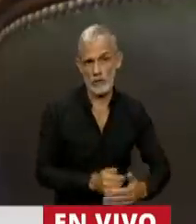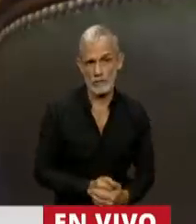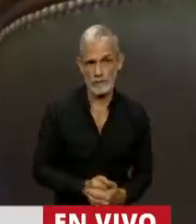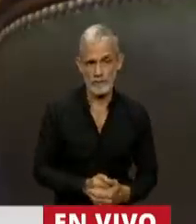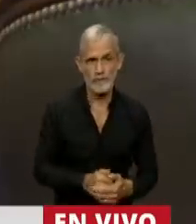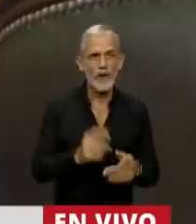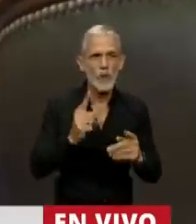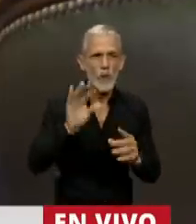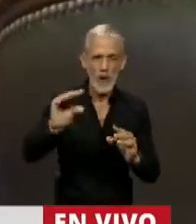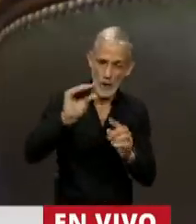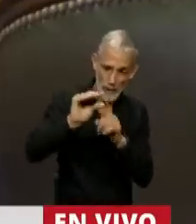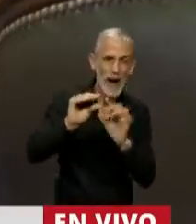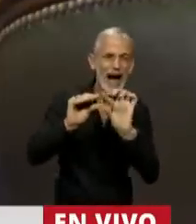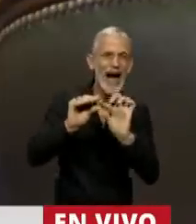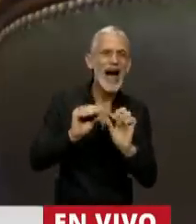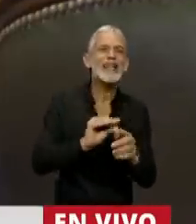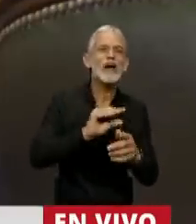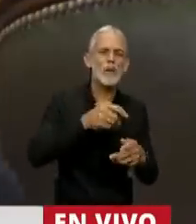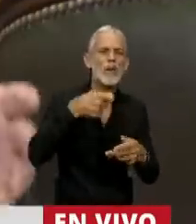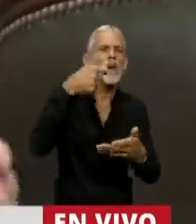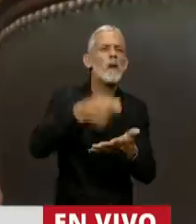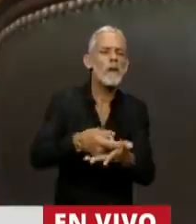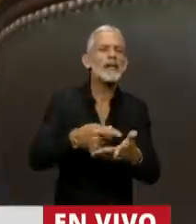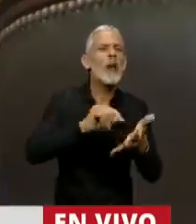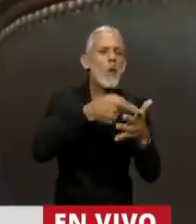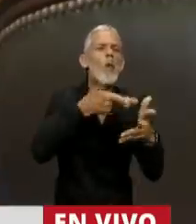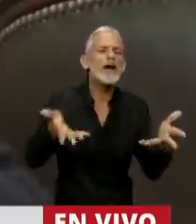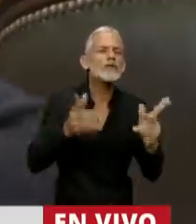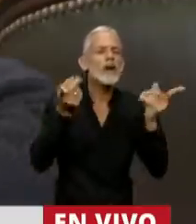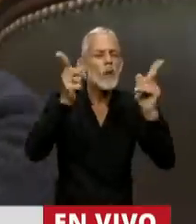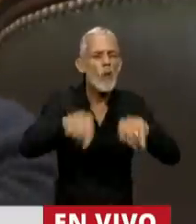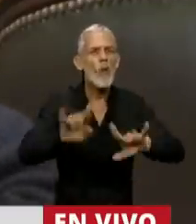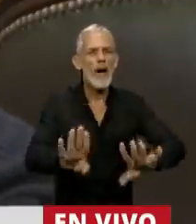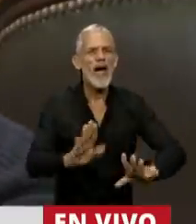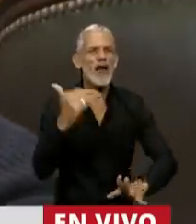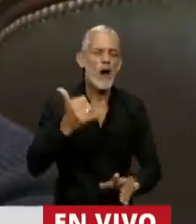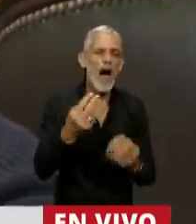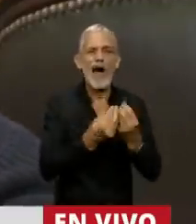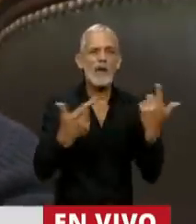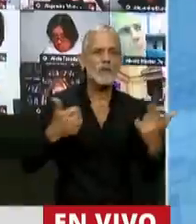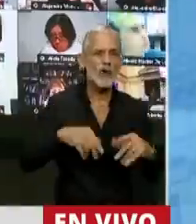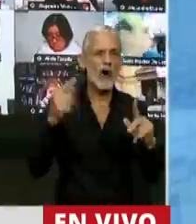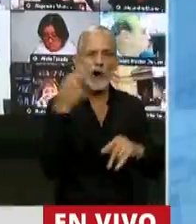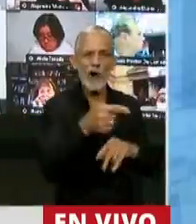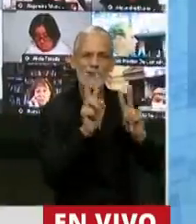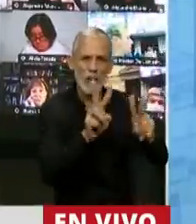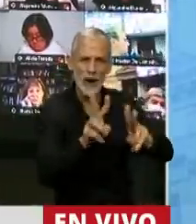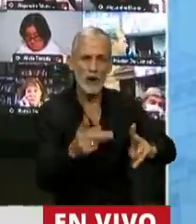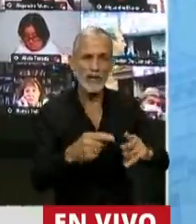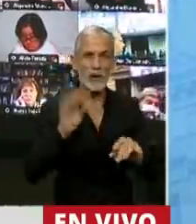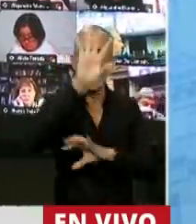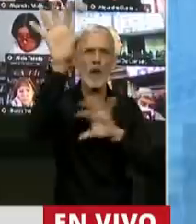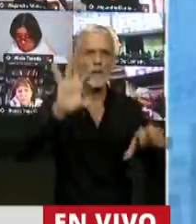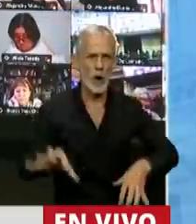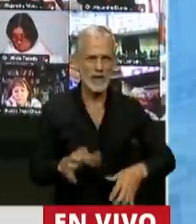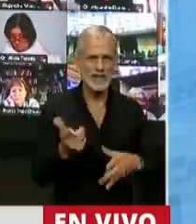Y seguramente una parte de eso le invertirán en la ciudad de Buenos Aires. Porque ¿saben qué? Hay muchos que son muy antiperonistas con el interior del